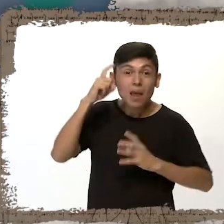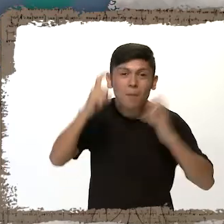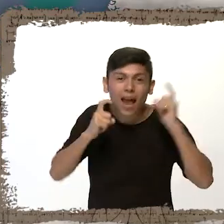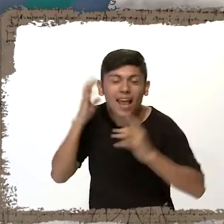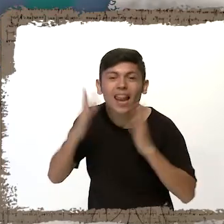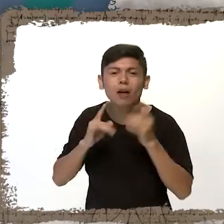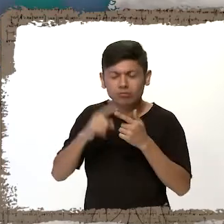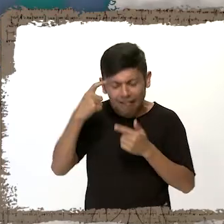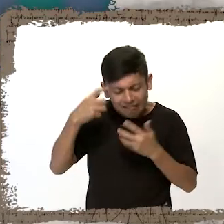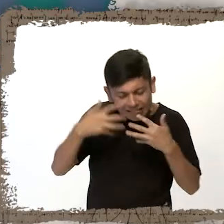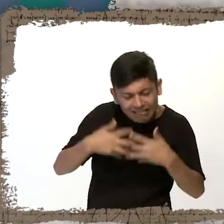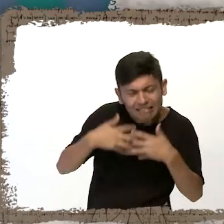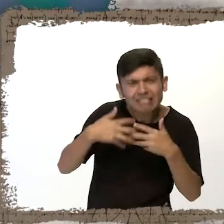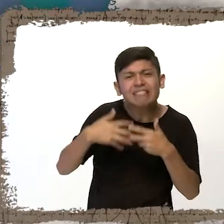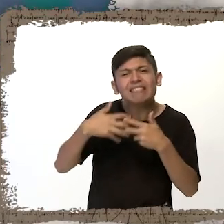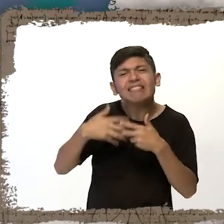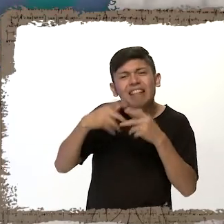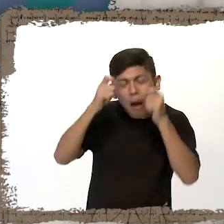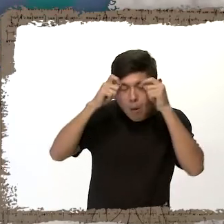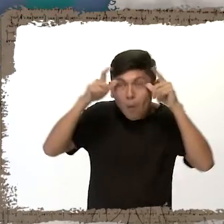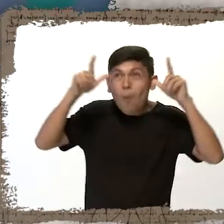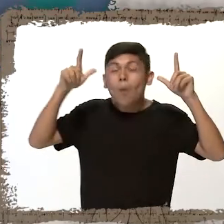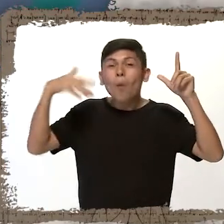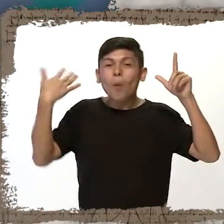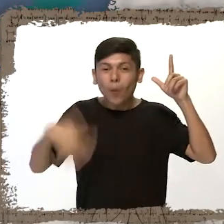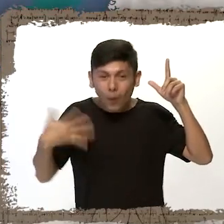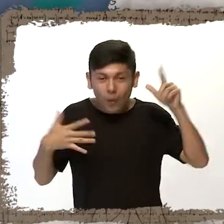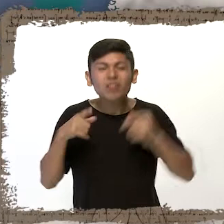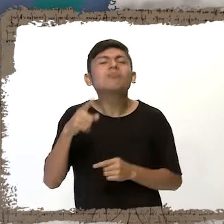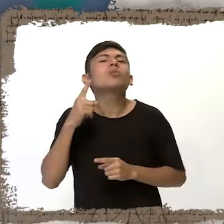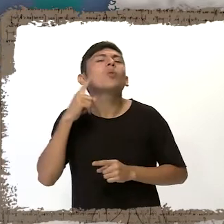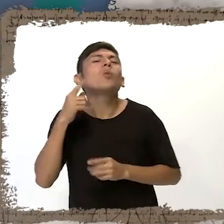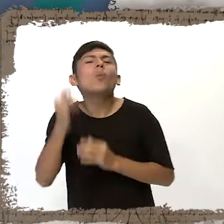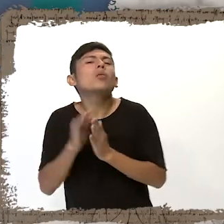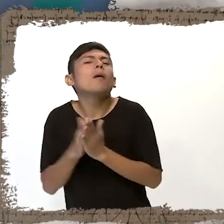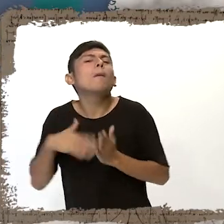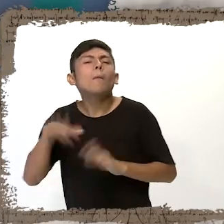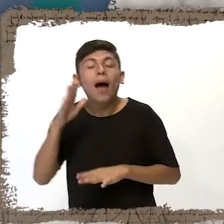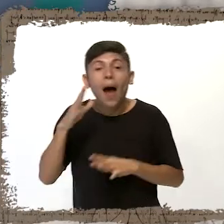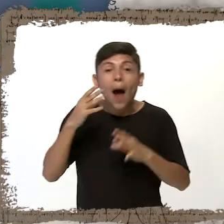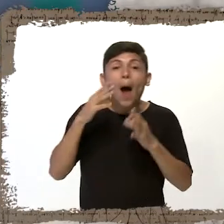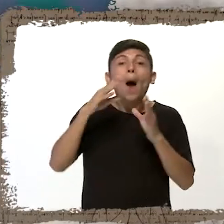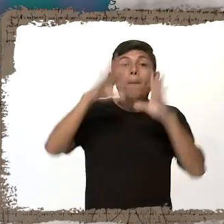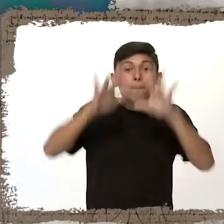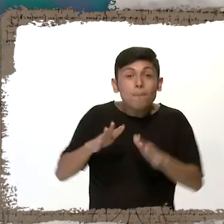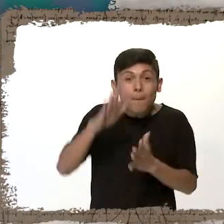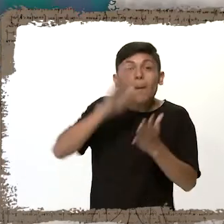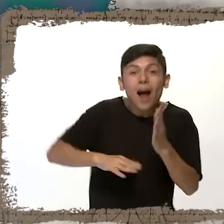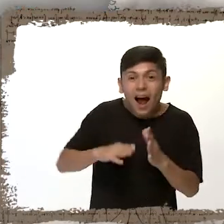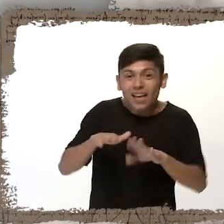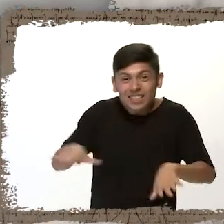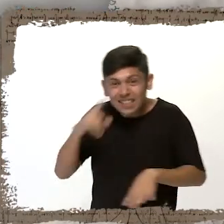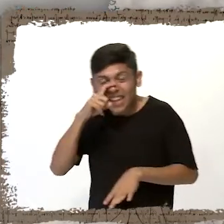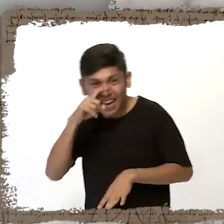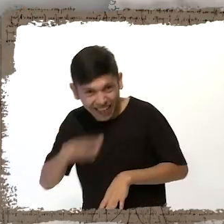la imaginación, pensando y imaginando. ¿Cuál es tu cuento preferido? Blancanieves y los siete